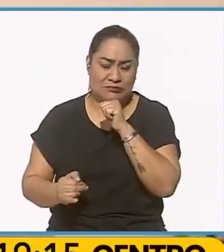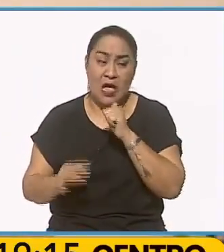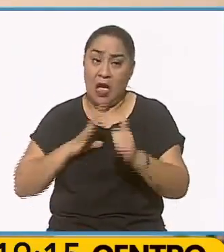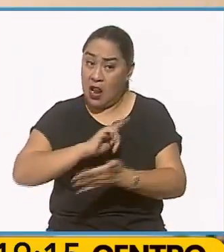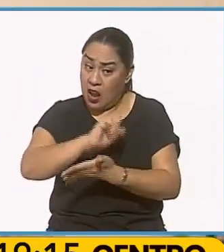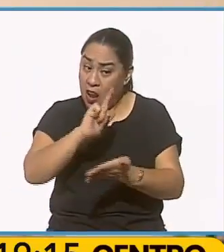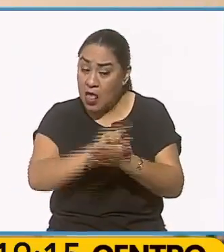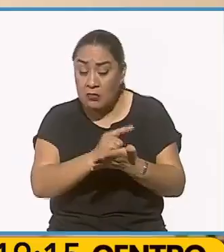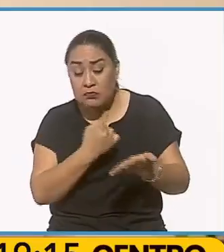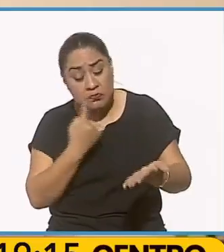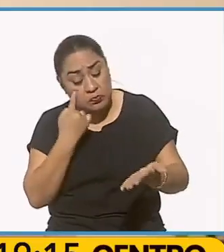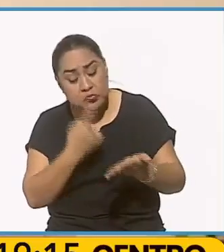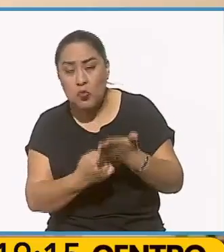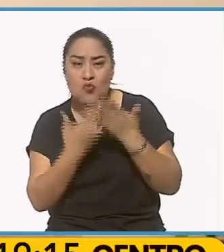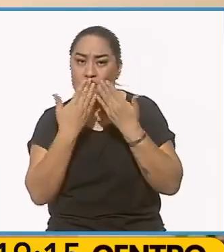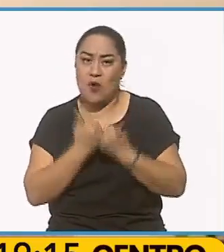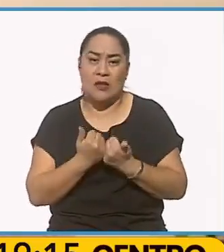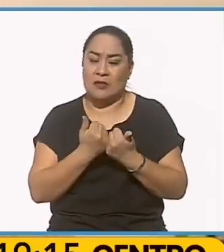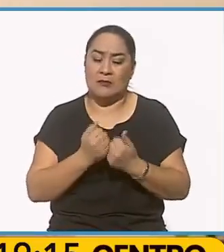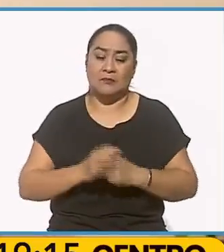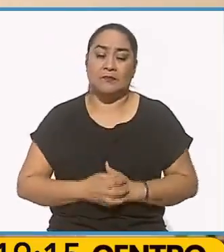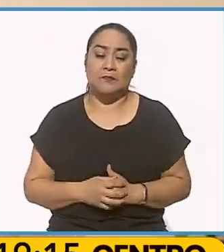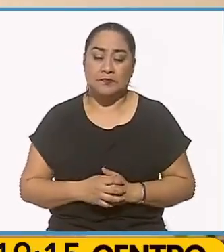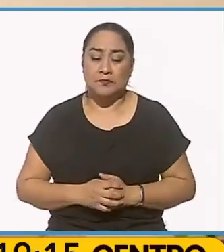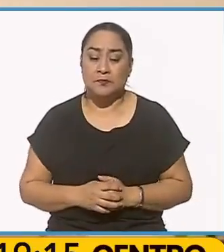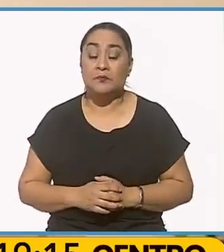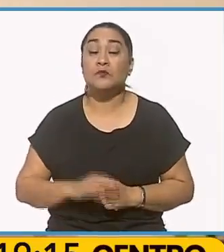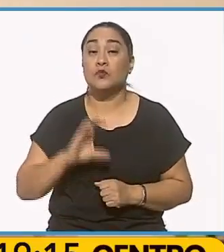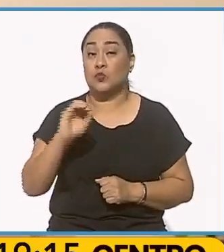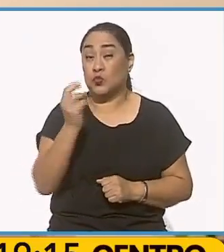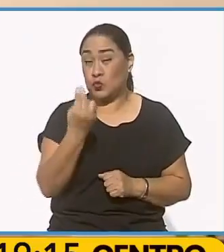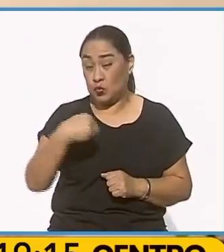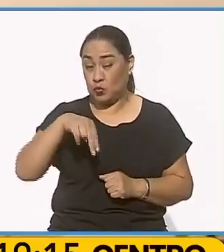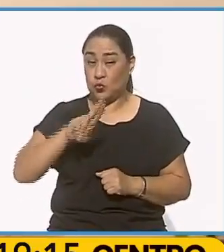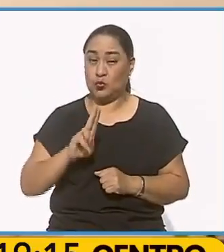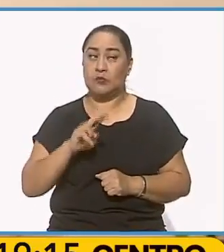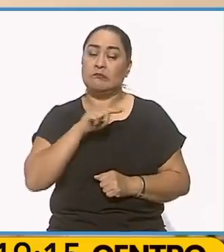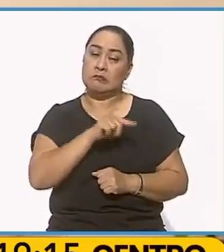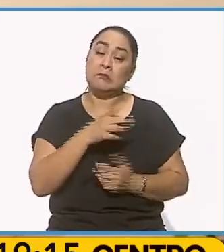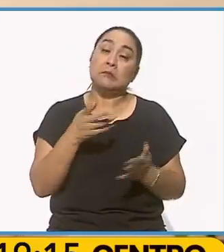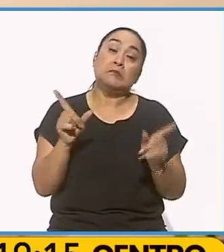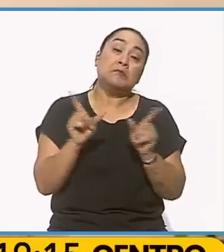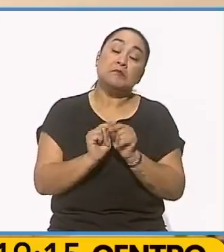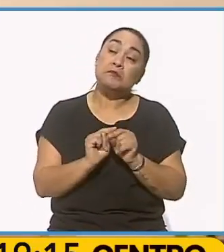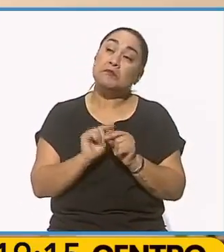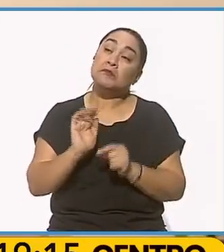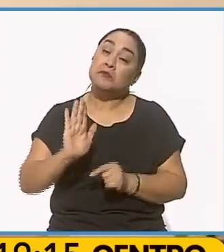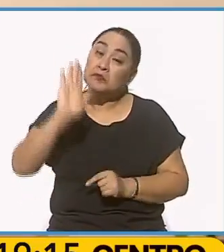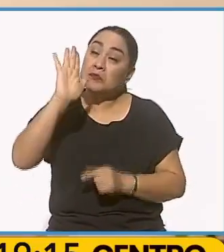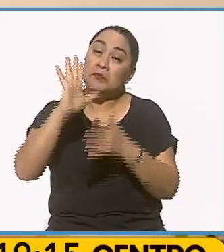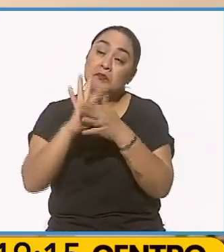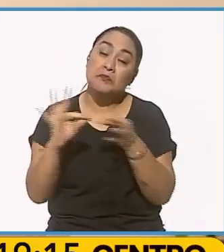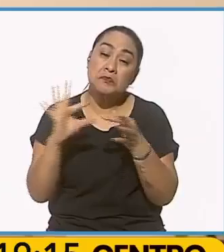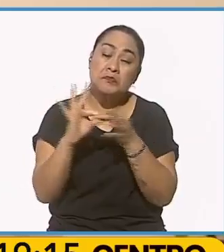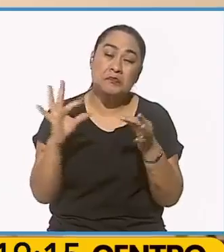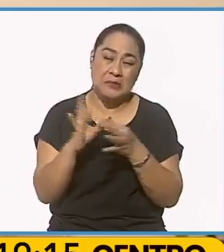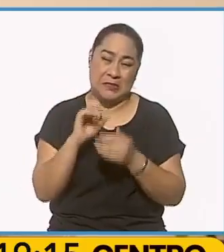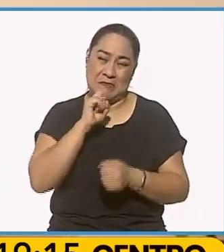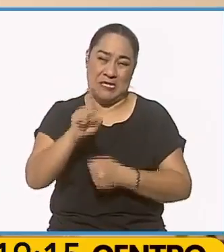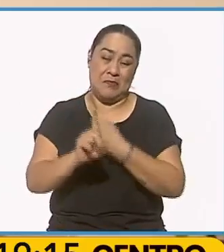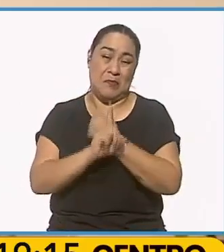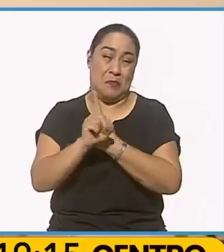legal y que no cuentan con ninguna garantía judicial. La ONU hizo una crítica, un pronunciamiento en torno a